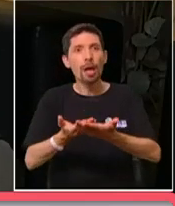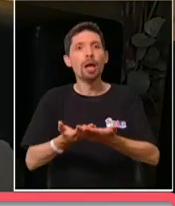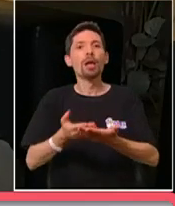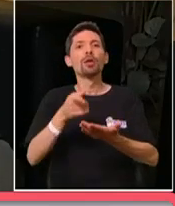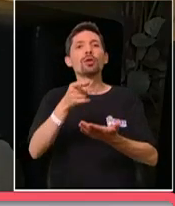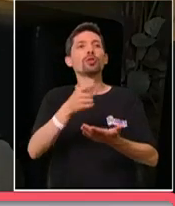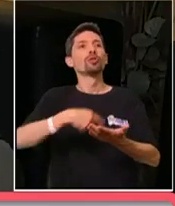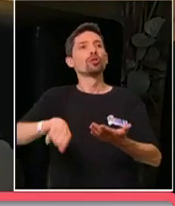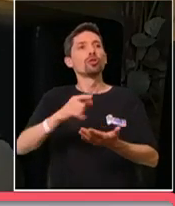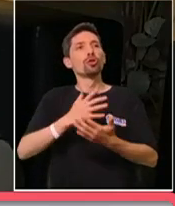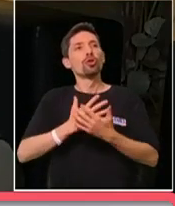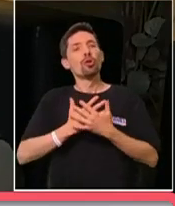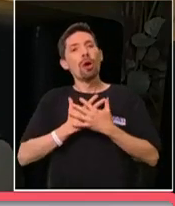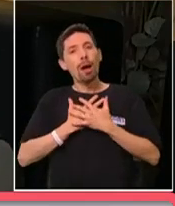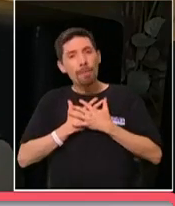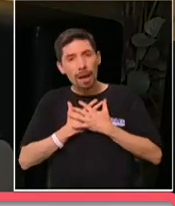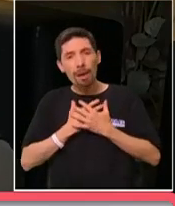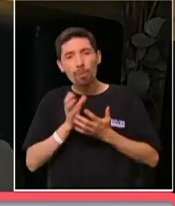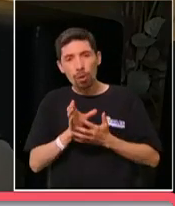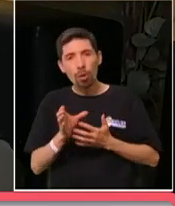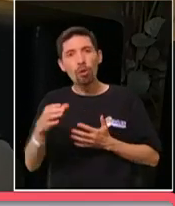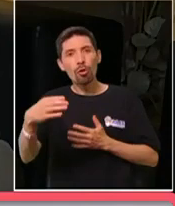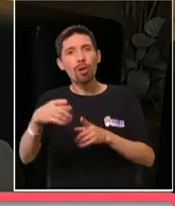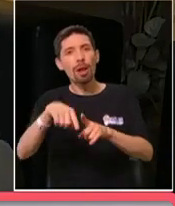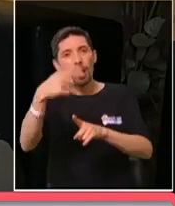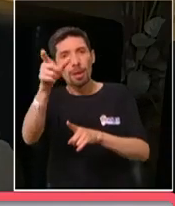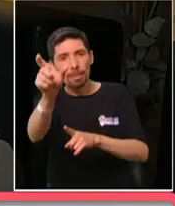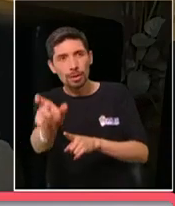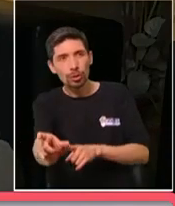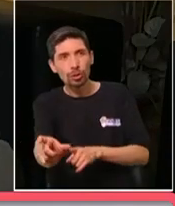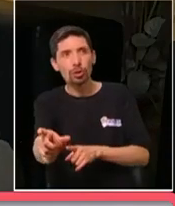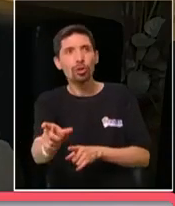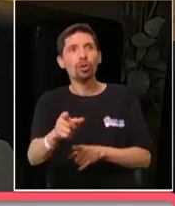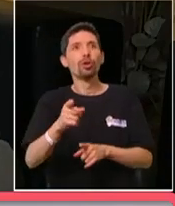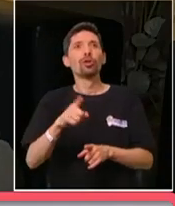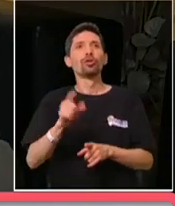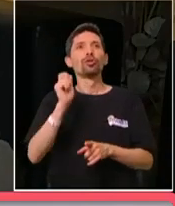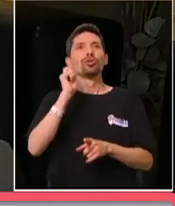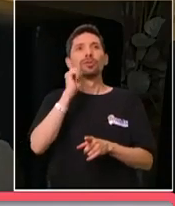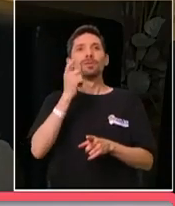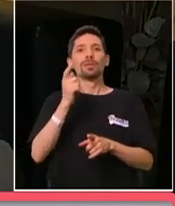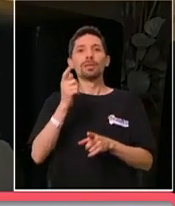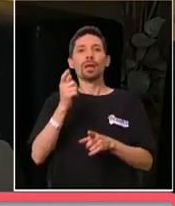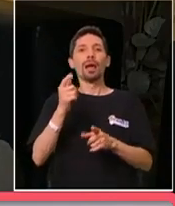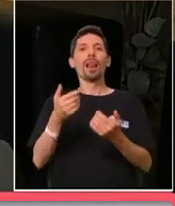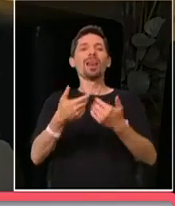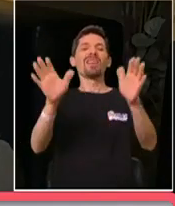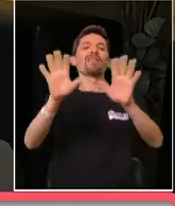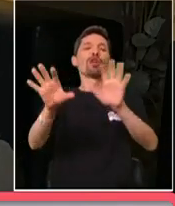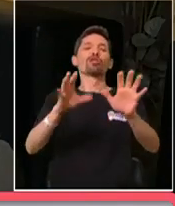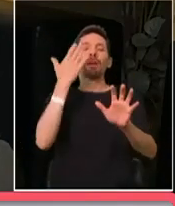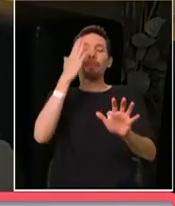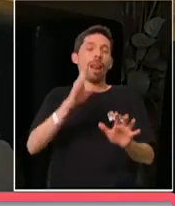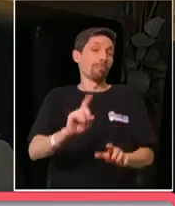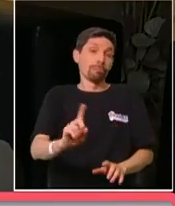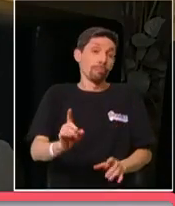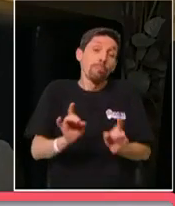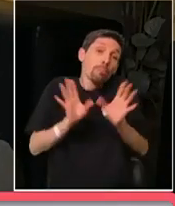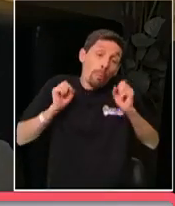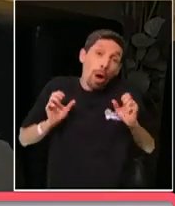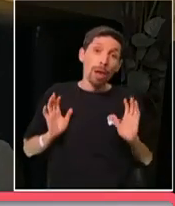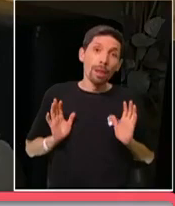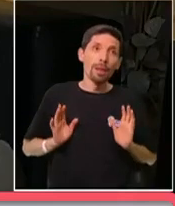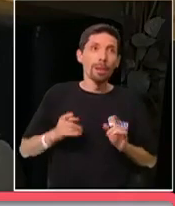si amamos al prójimo, sabemos que no estamos libres de que nos pasen cosas malas, así que, y tenemos